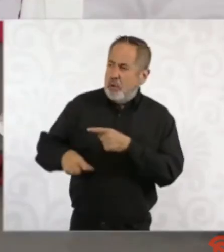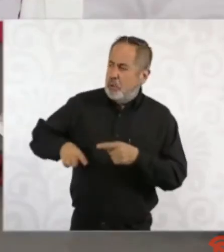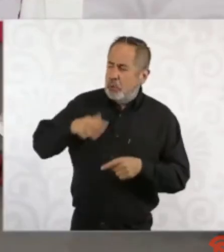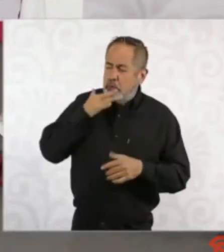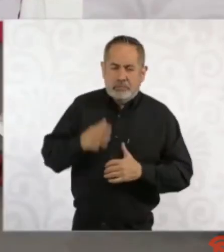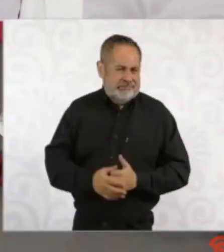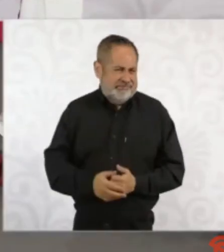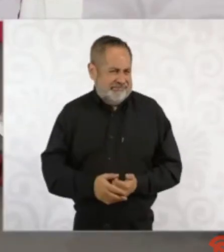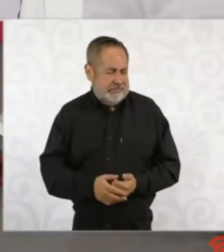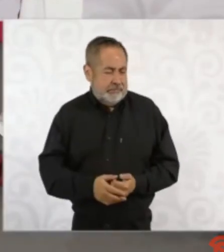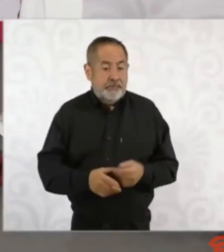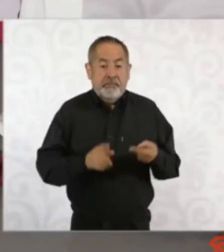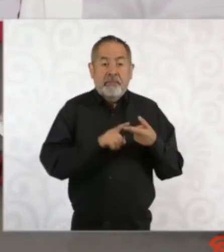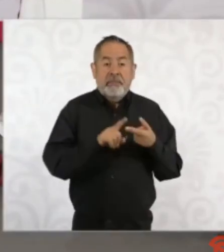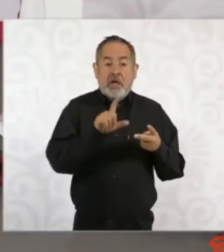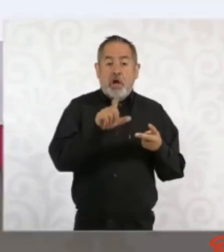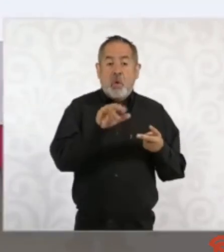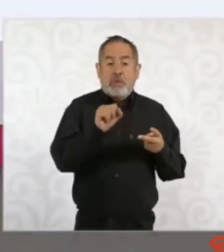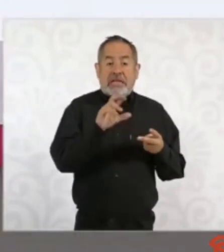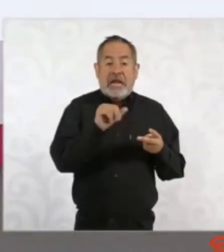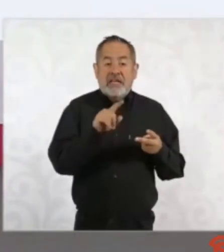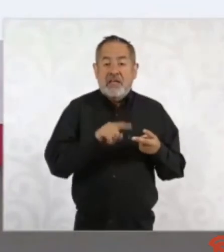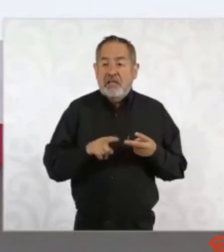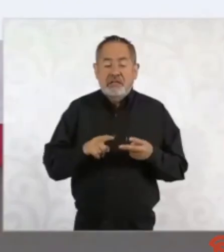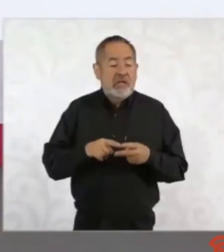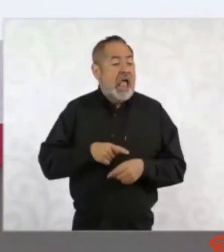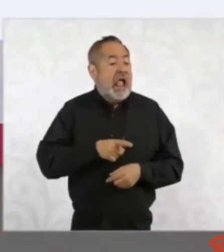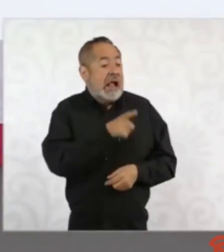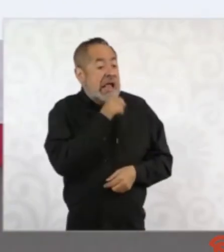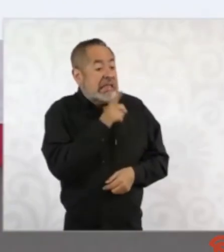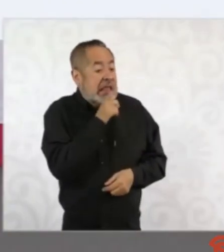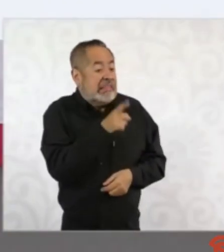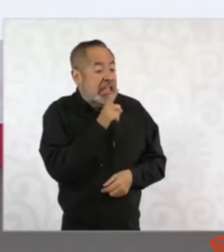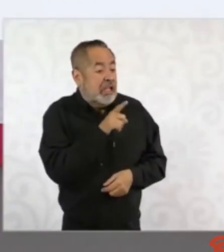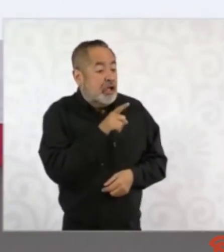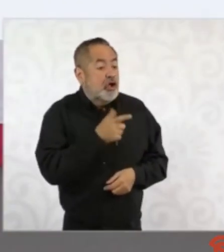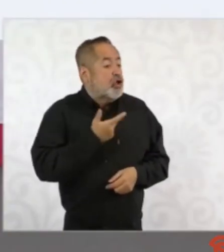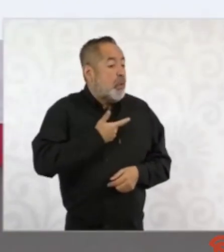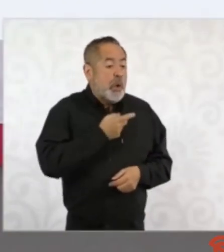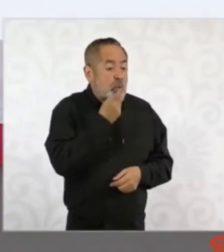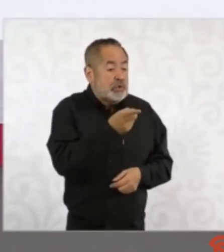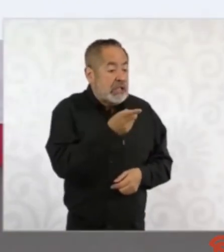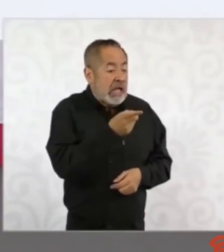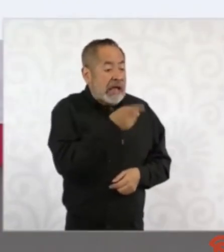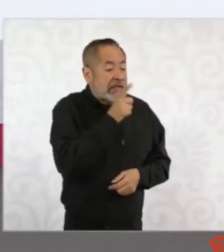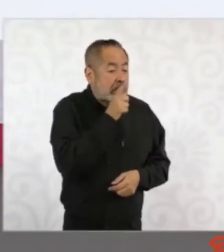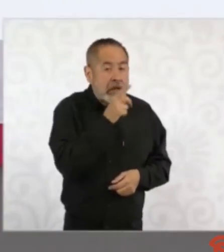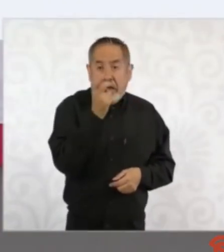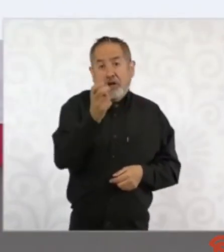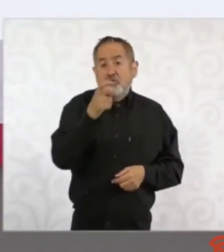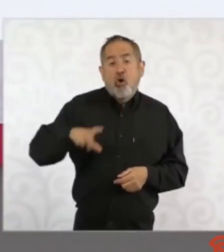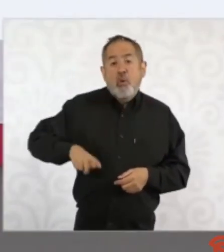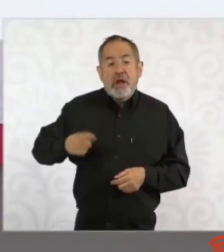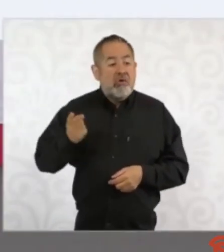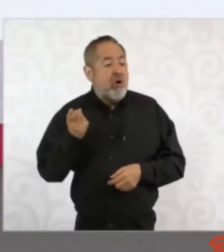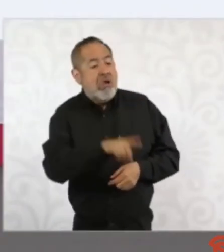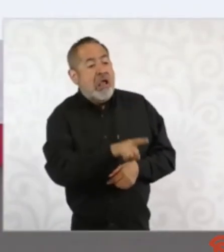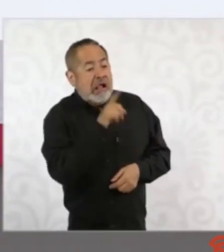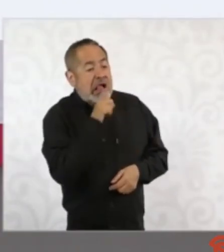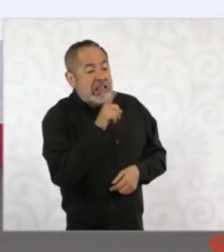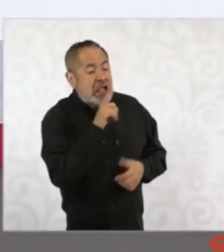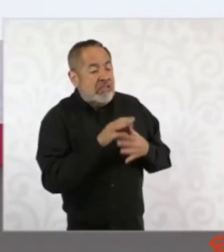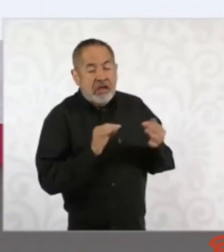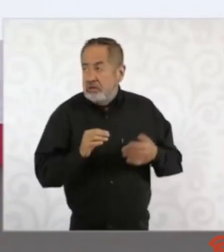cierra el pico, si digo algo y no gusta el fraseo, el gobierno te va a censurar. Te censura cuando